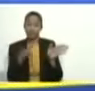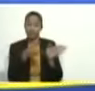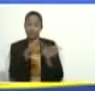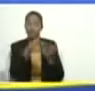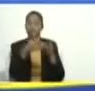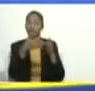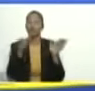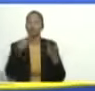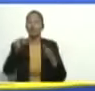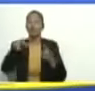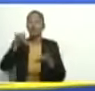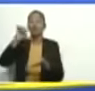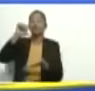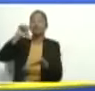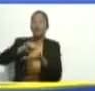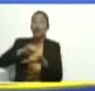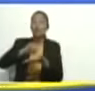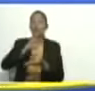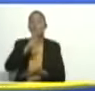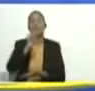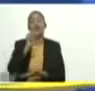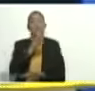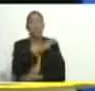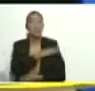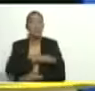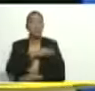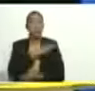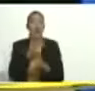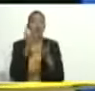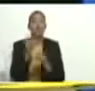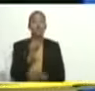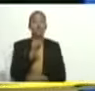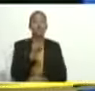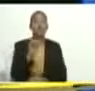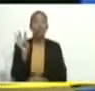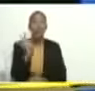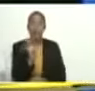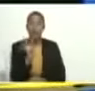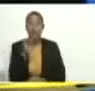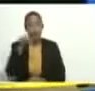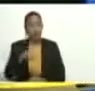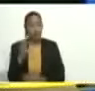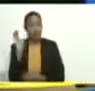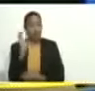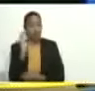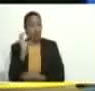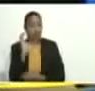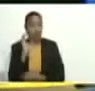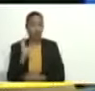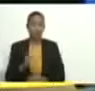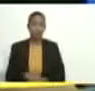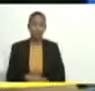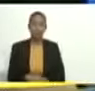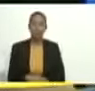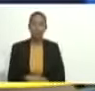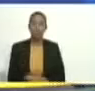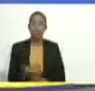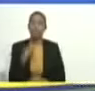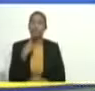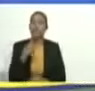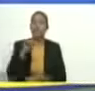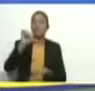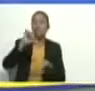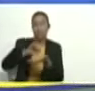de misiones número 144 de Caracas. Algunos se empeñan en llamarla Distrito Capital